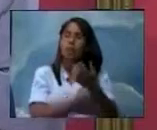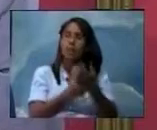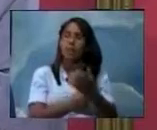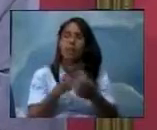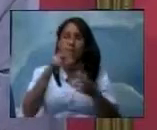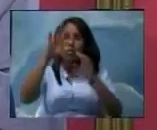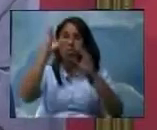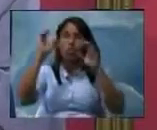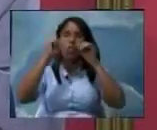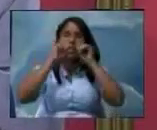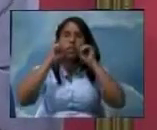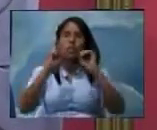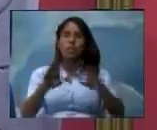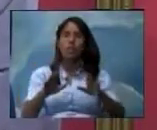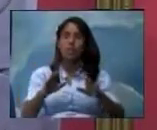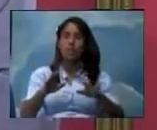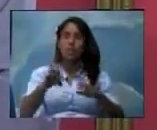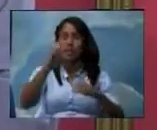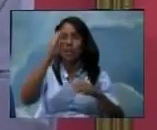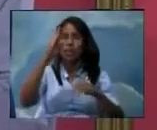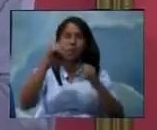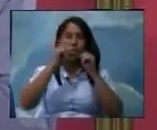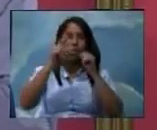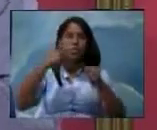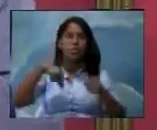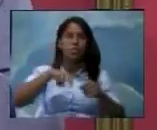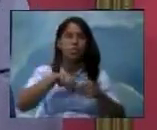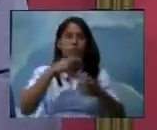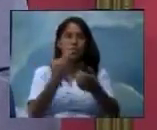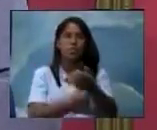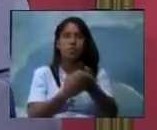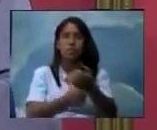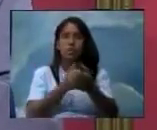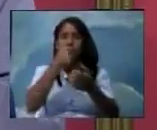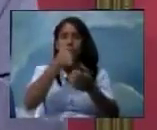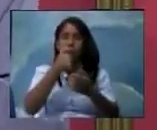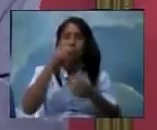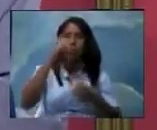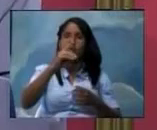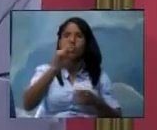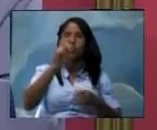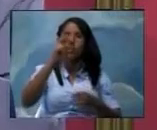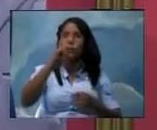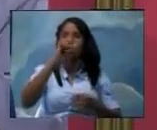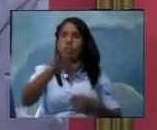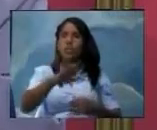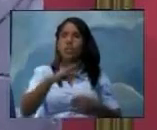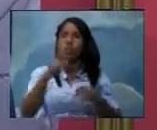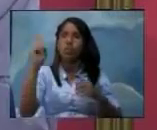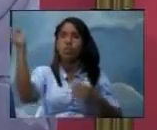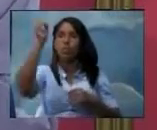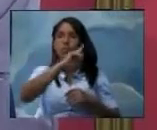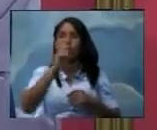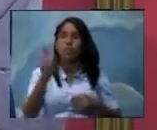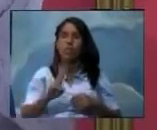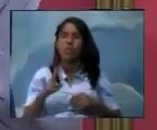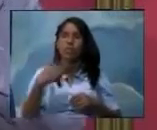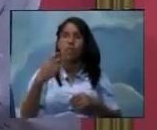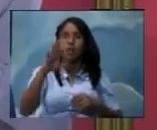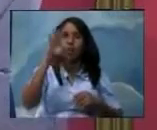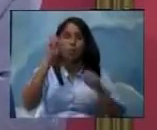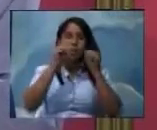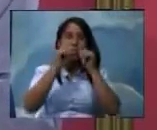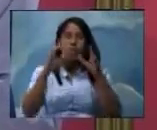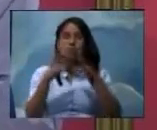Catherine. Que Dios te bendiga y que Dios bendiga a nuestro hermano David también, que está por allá, de un venezolano. Que